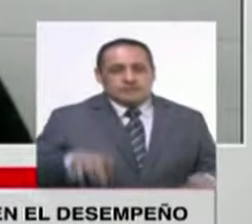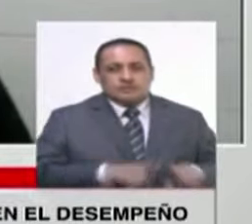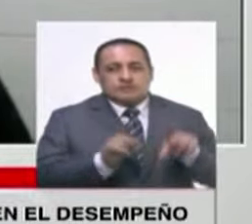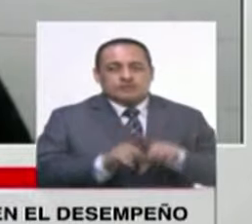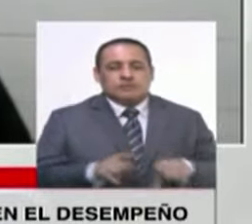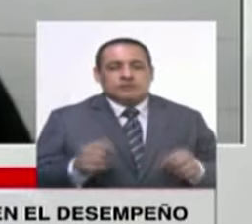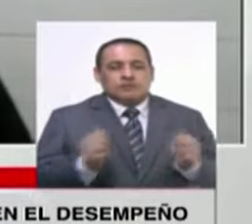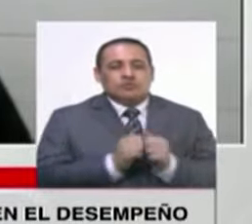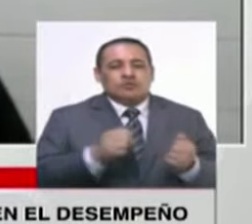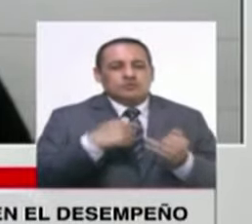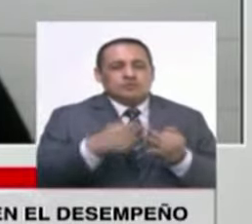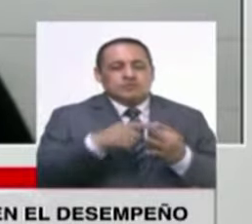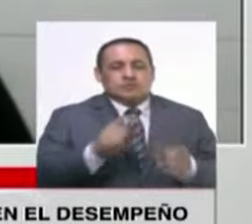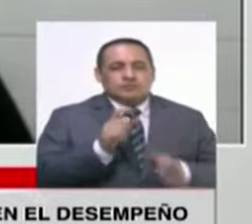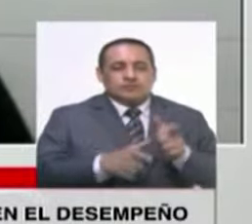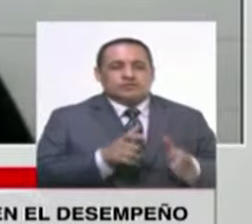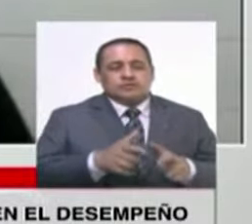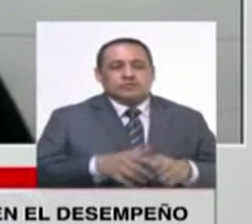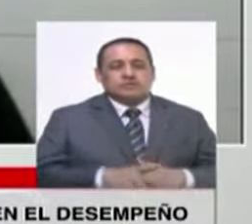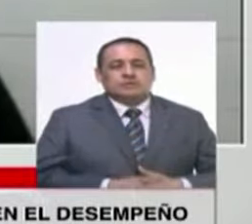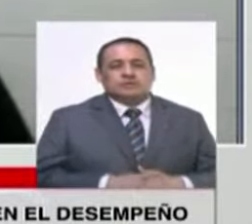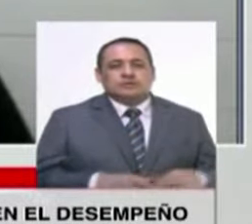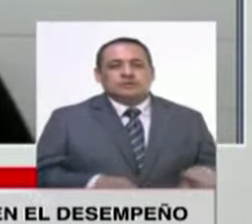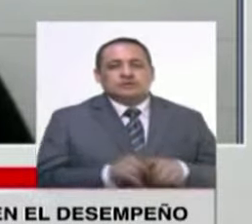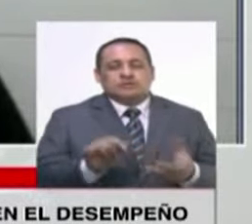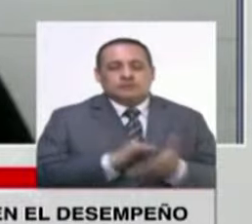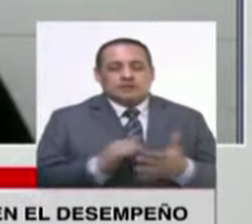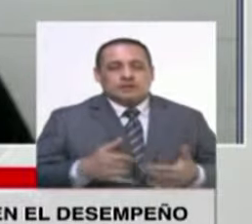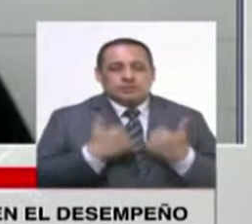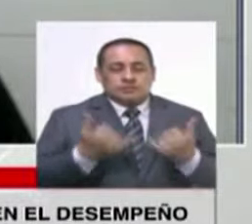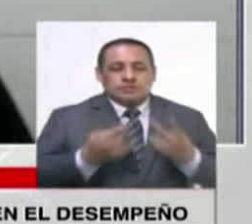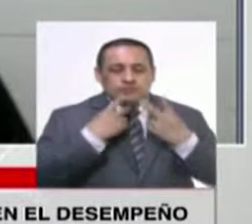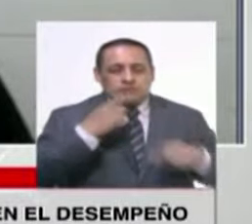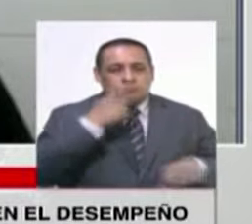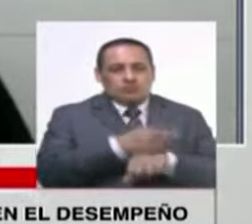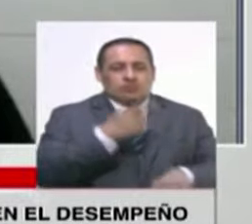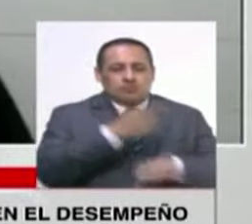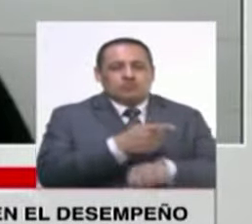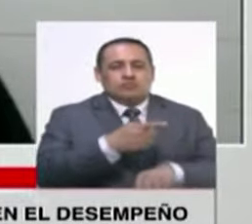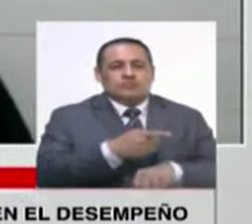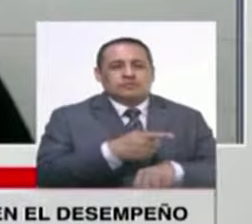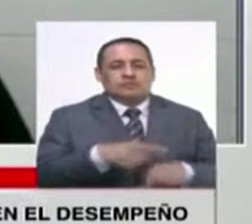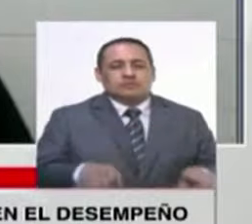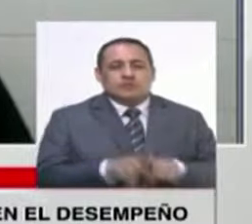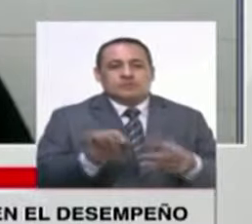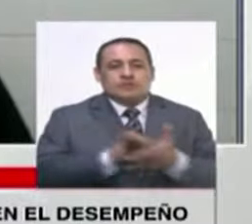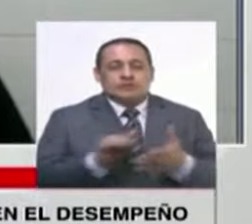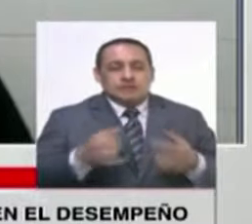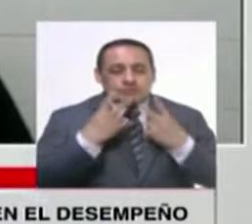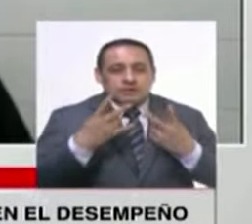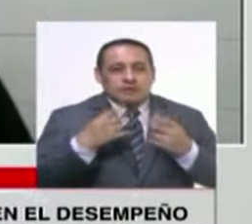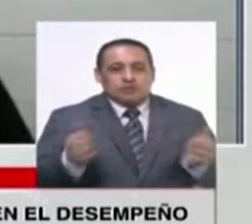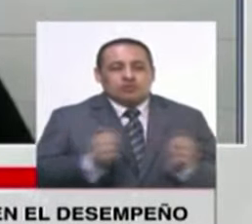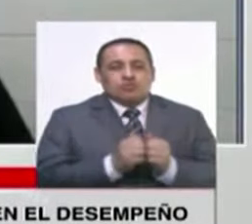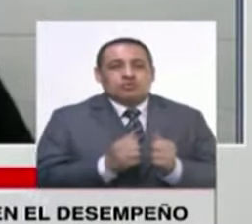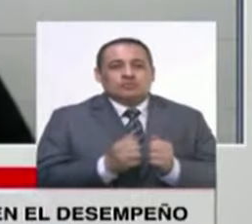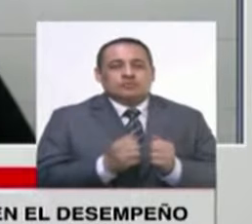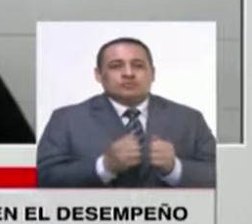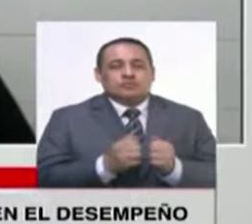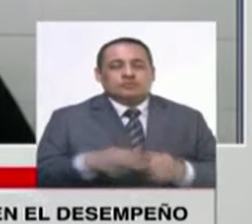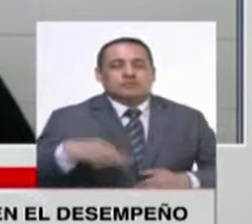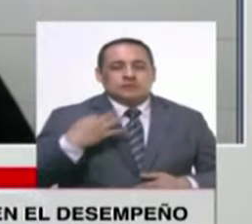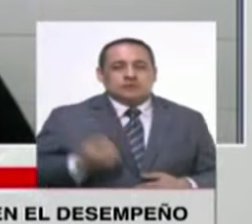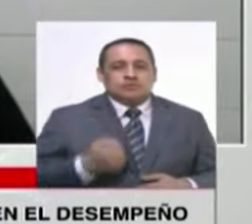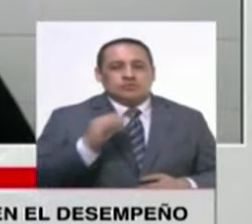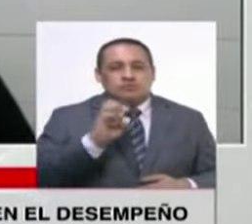las personas que actualmente viene imputando usted y también con el